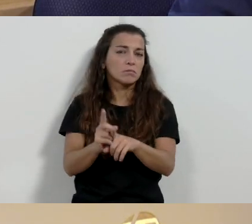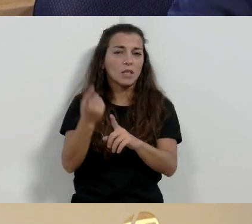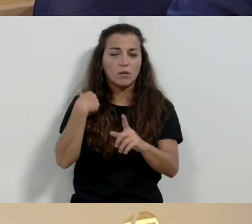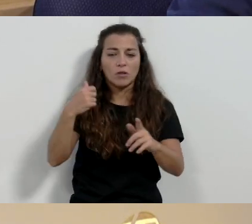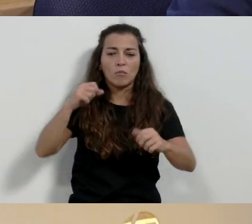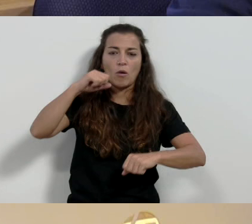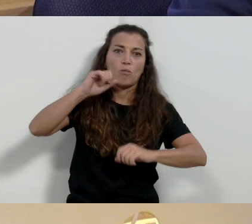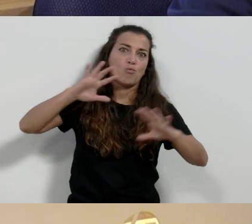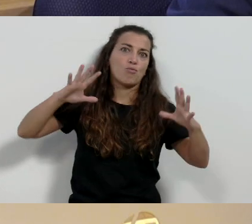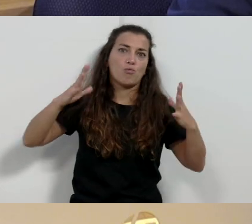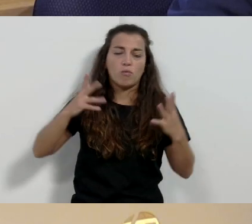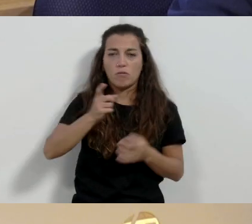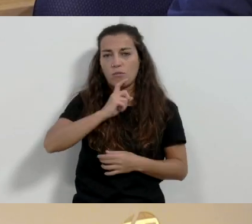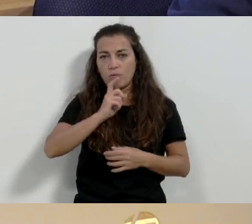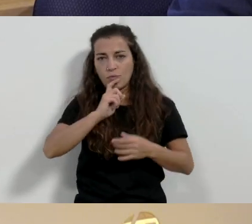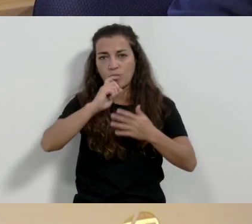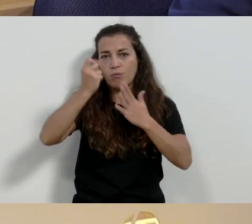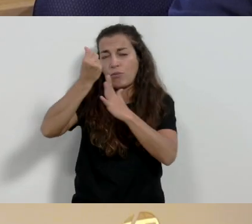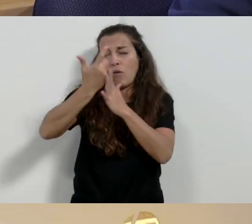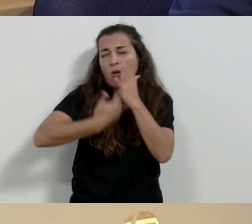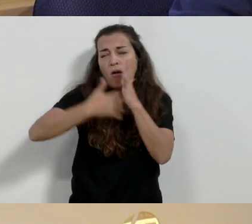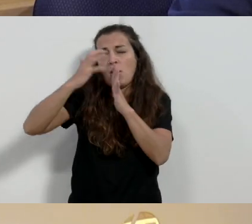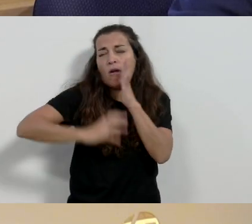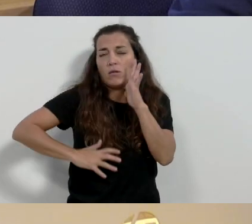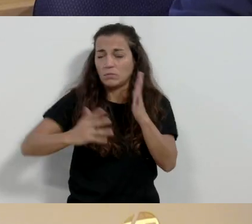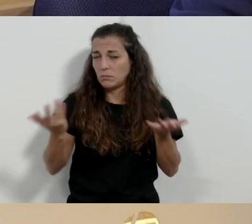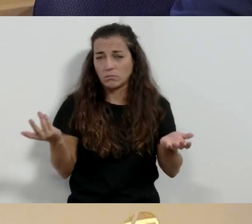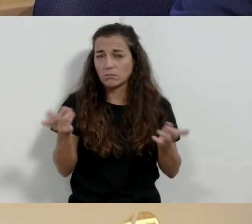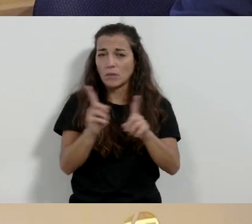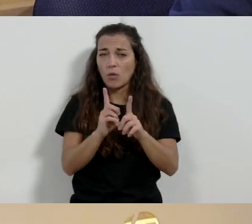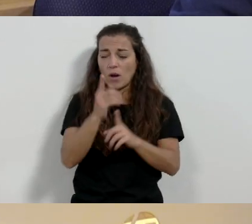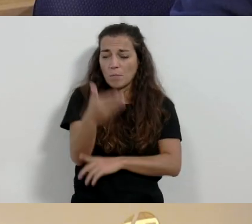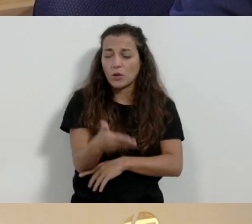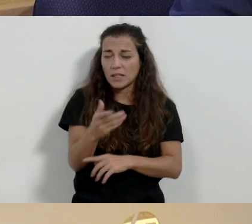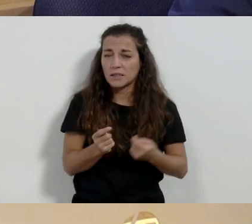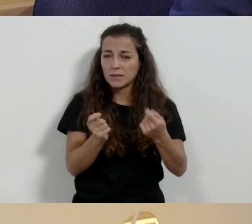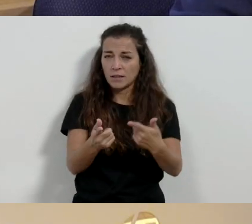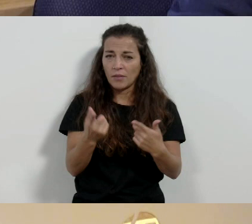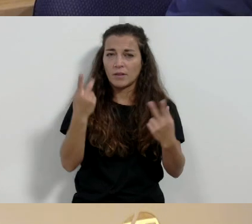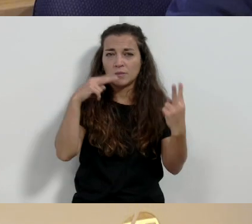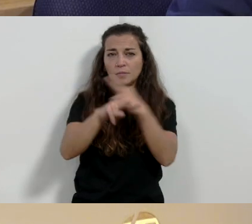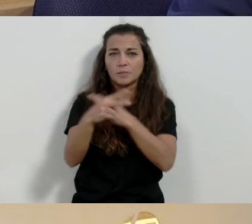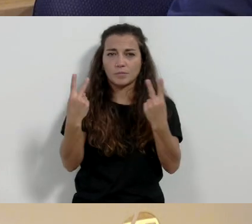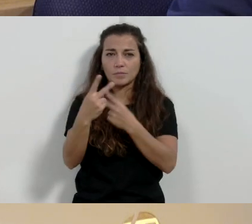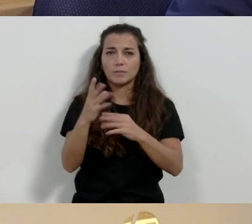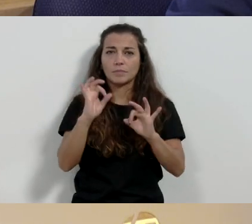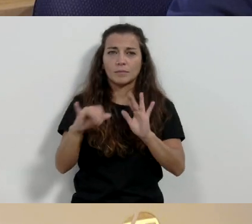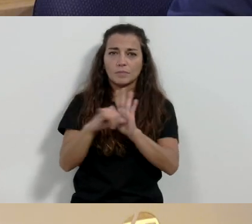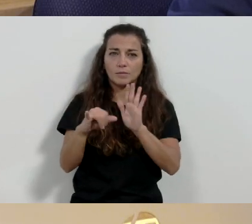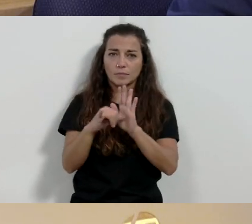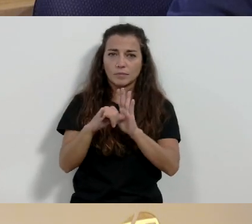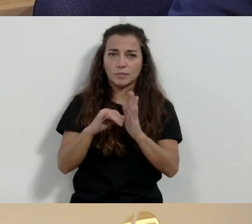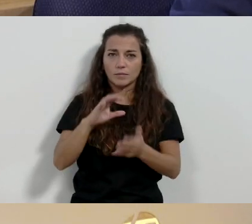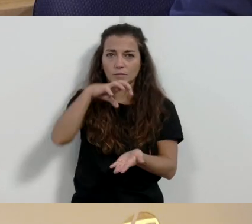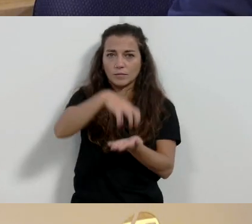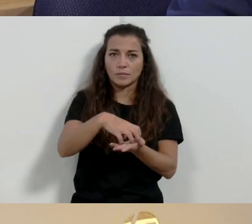Real, y que dote de transparencia y de cercanía a una administración que, por otro lado, no creo que reciba